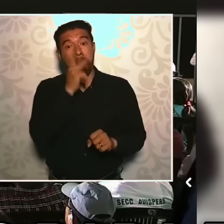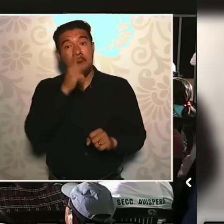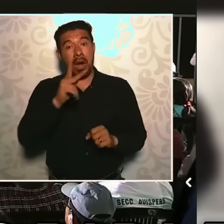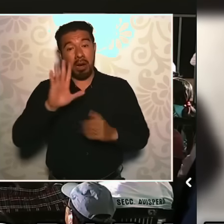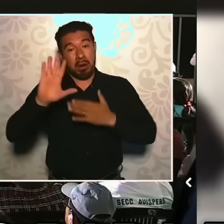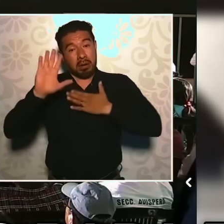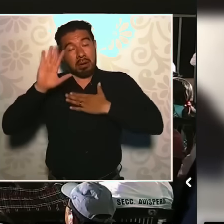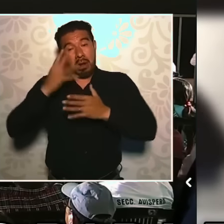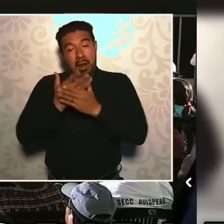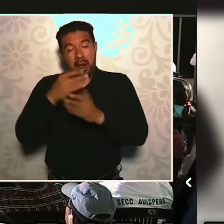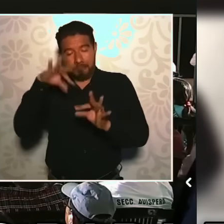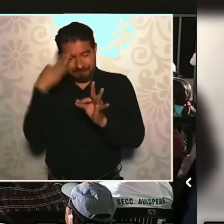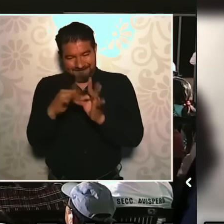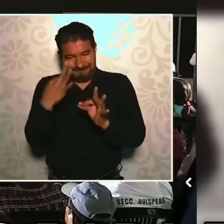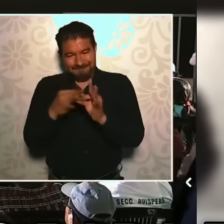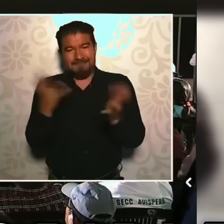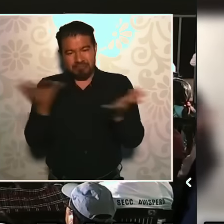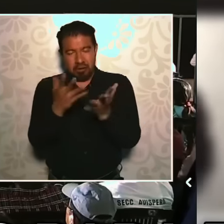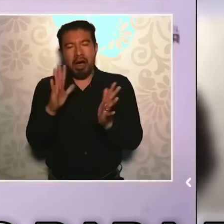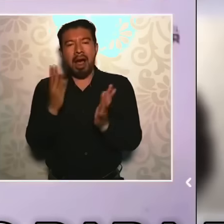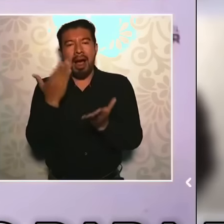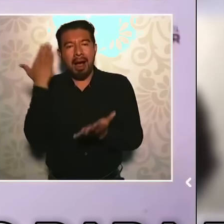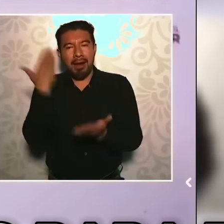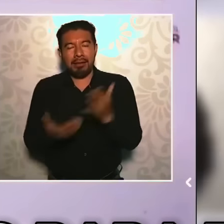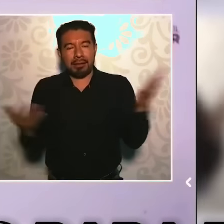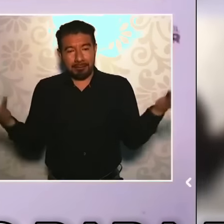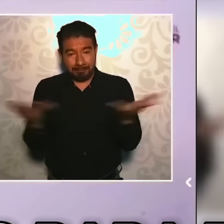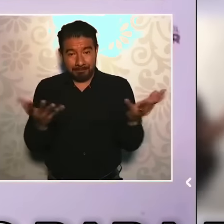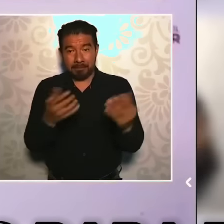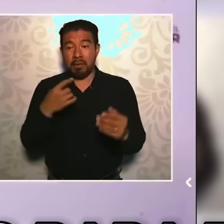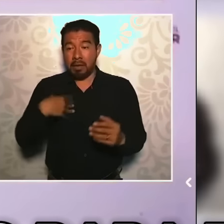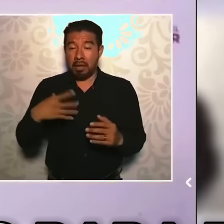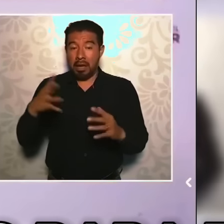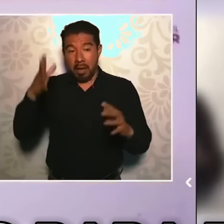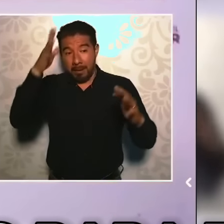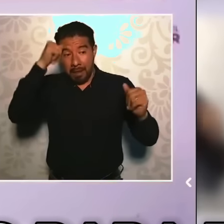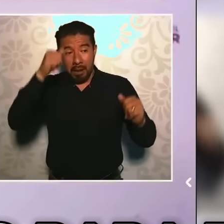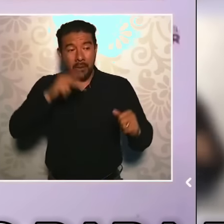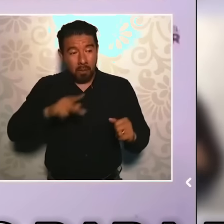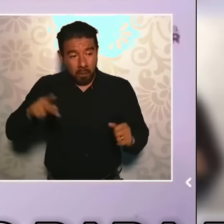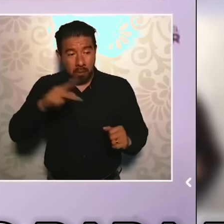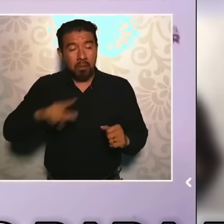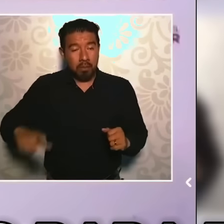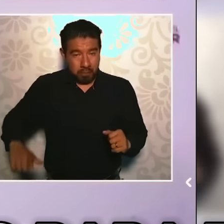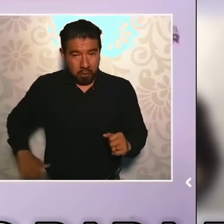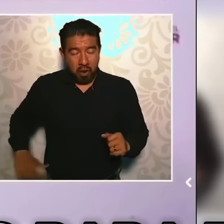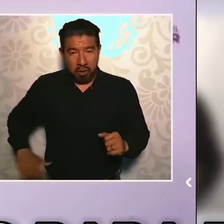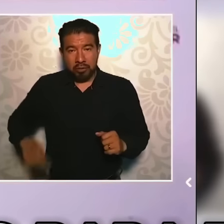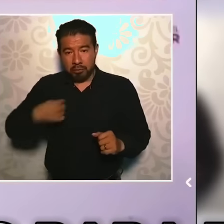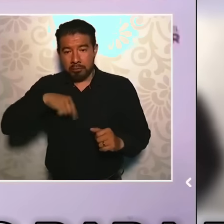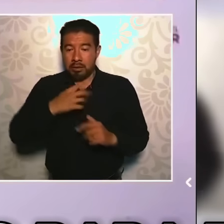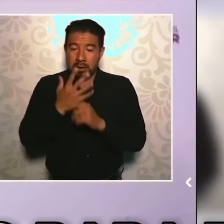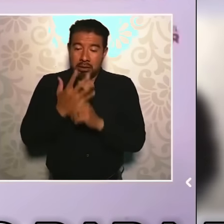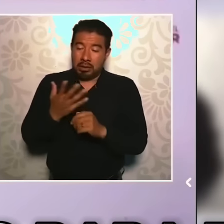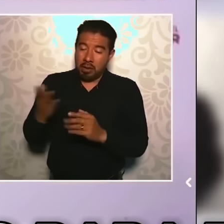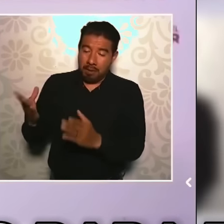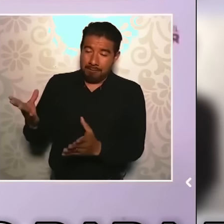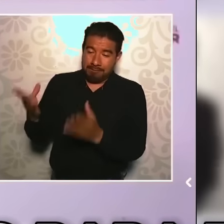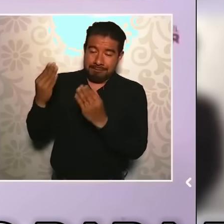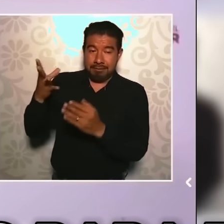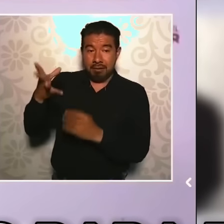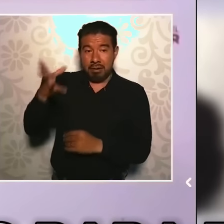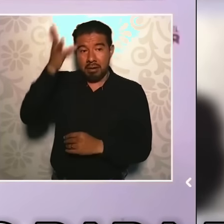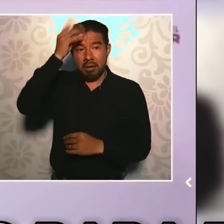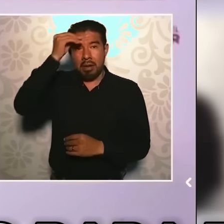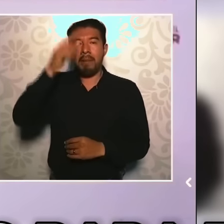Esta es la gran alianza entre el gobierno y el pueblo de México. Eso nos lo enseñó el mejor presidente, Andrés